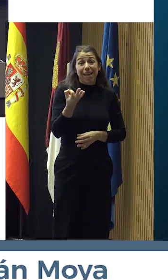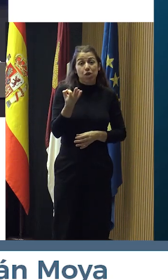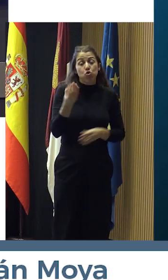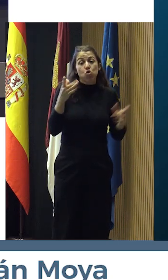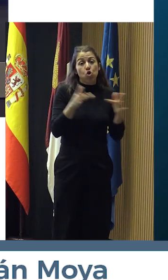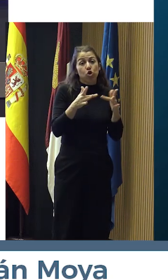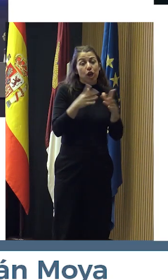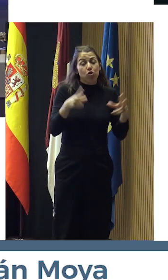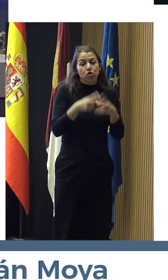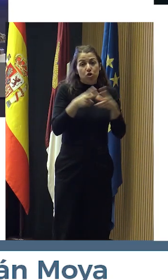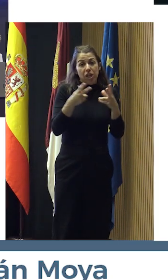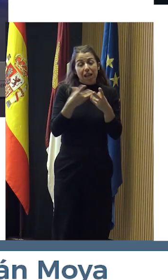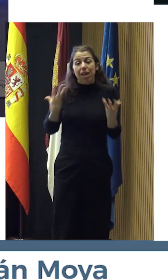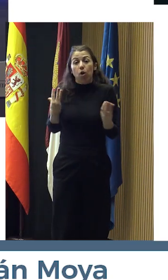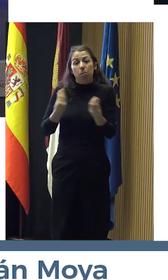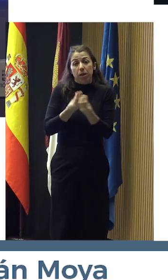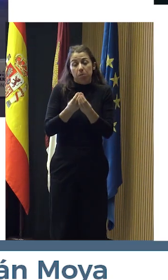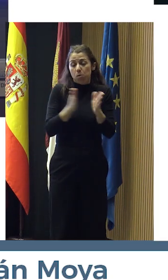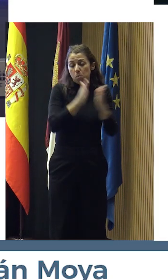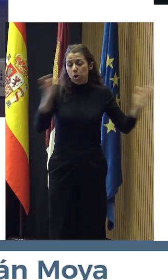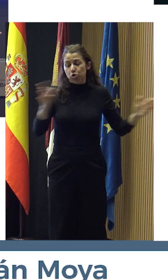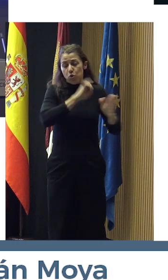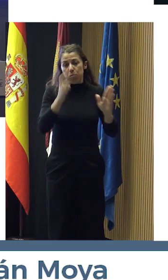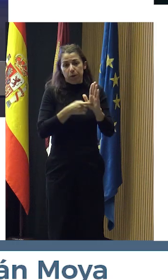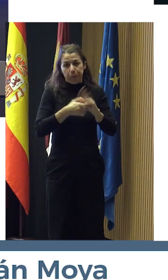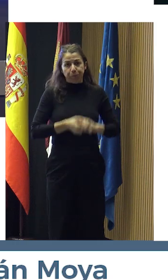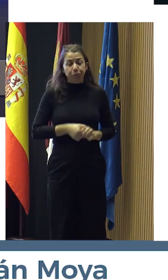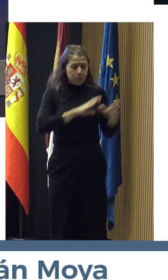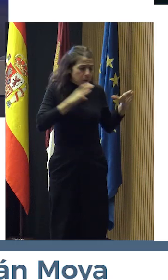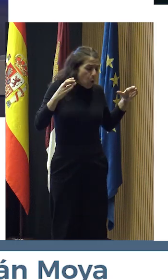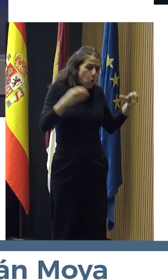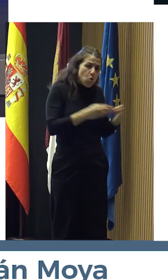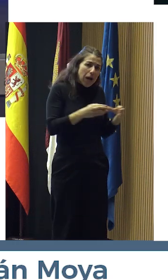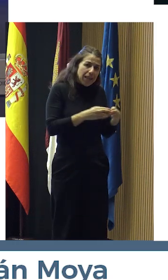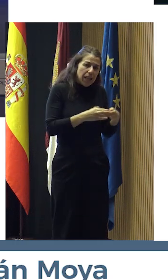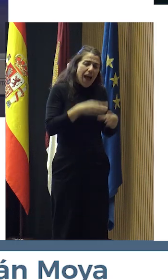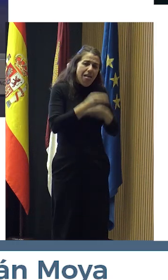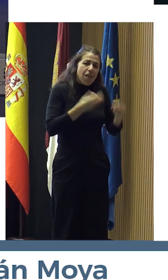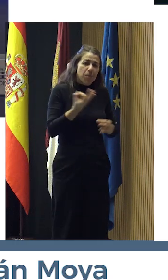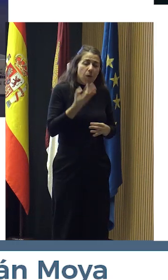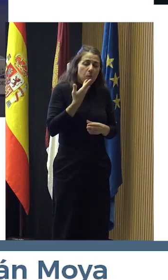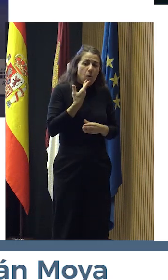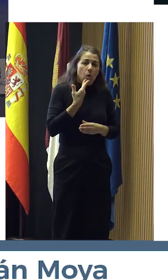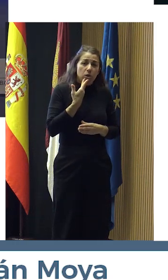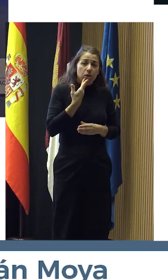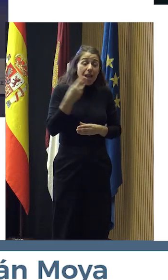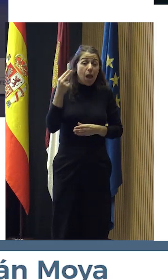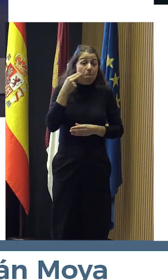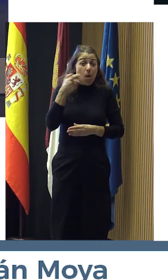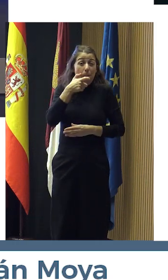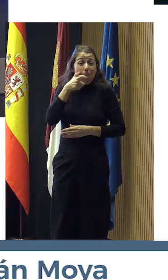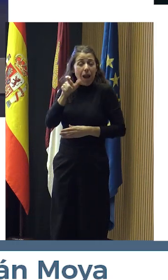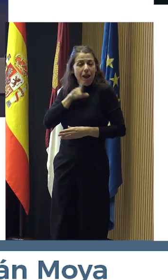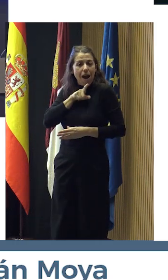acompañamiento durante todo el proceso. Como cátedra, ¿qué queremos hacer? Pues queremos reducir el miedo a la palabra